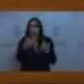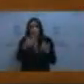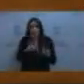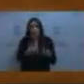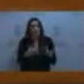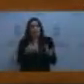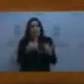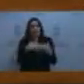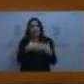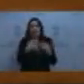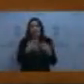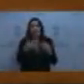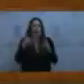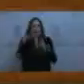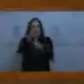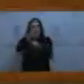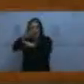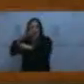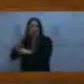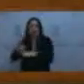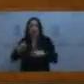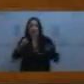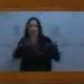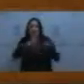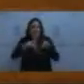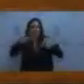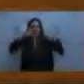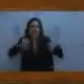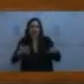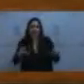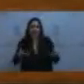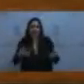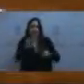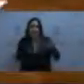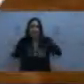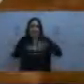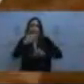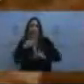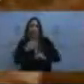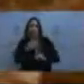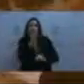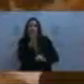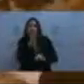sinceramente, pateemos el terreno y veamos sus problemas. No más promesas.